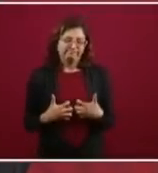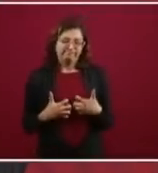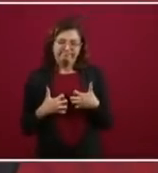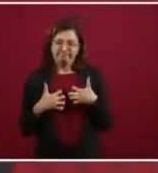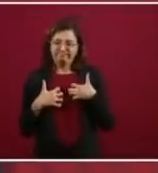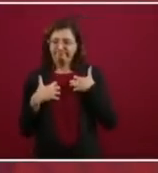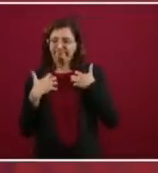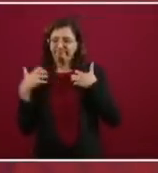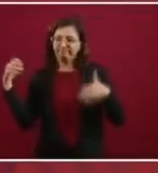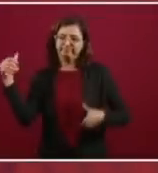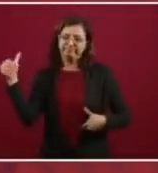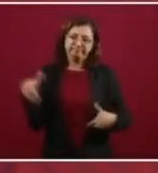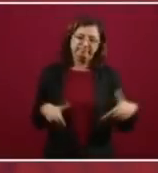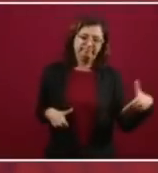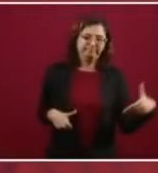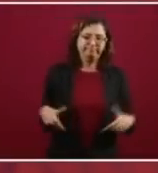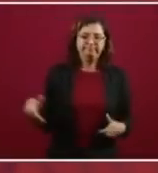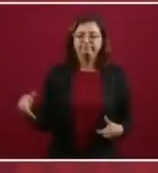molesta,